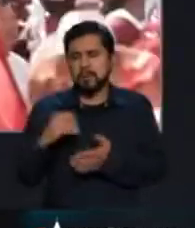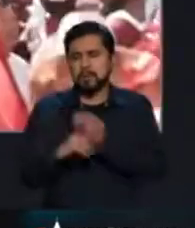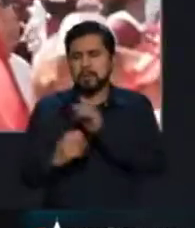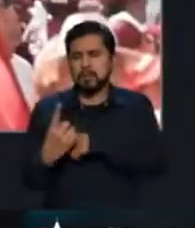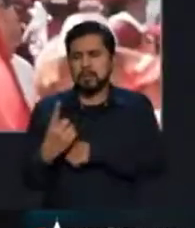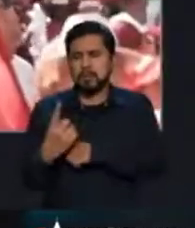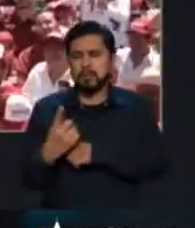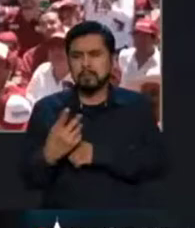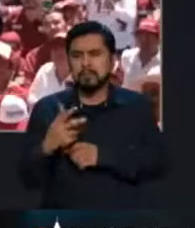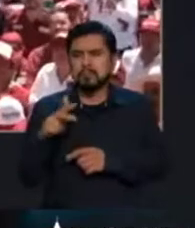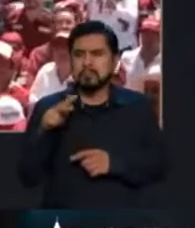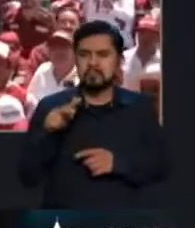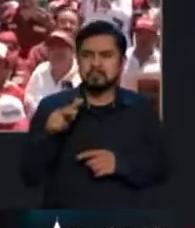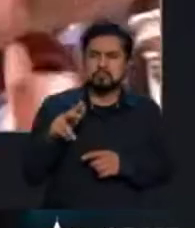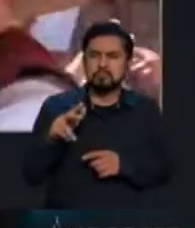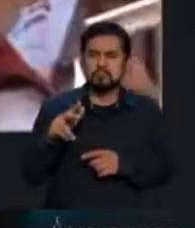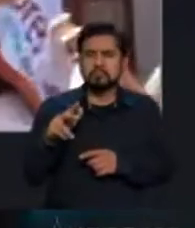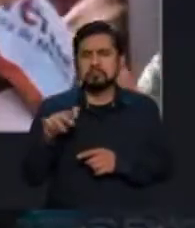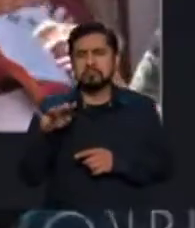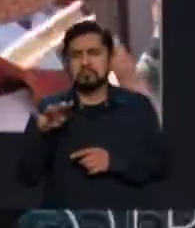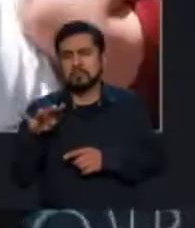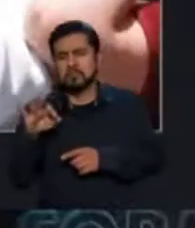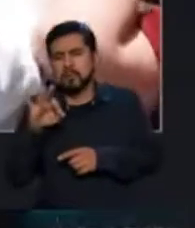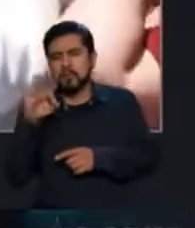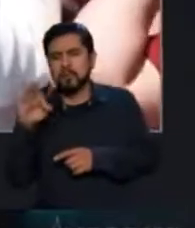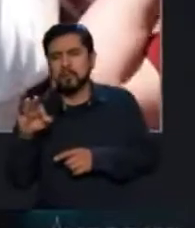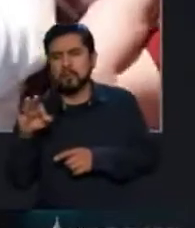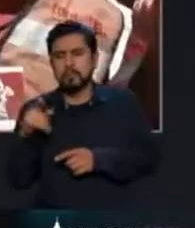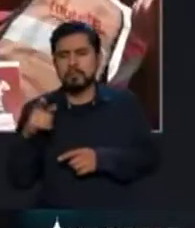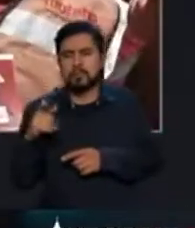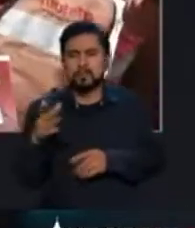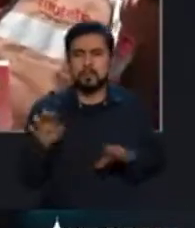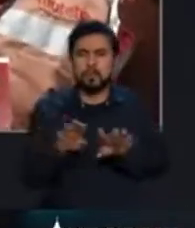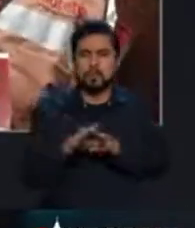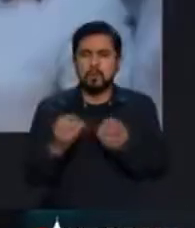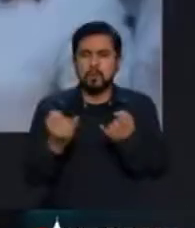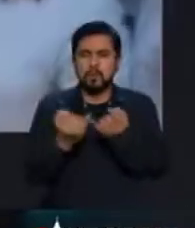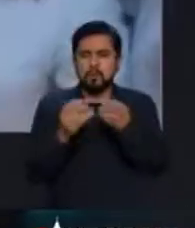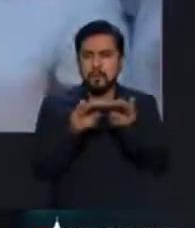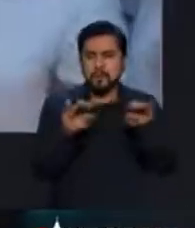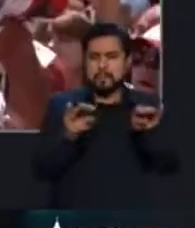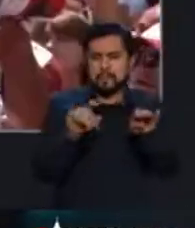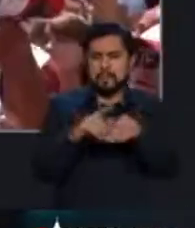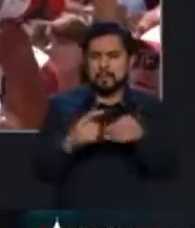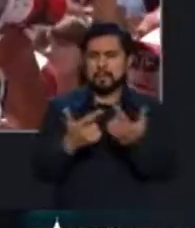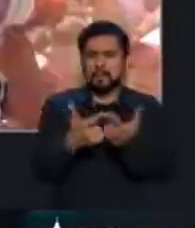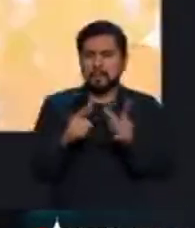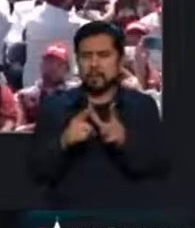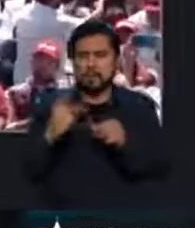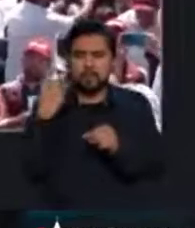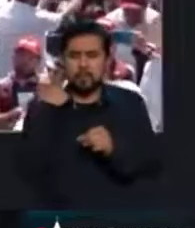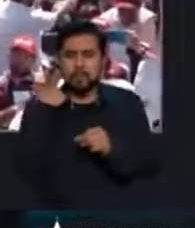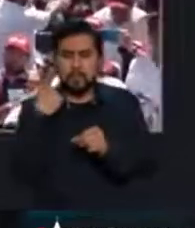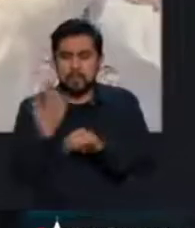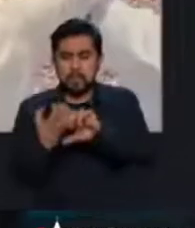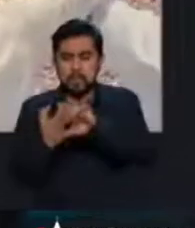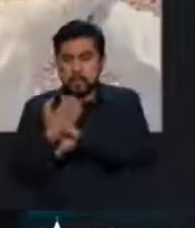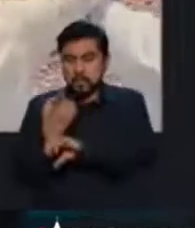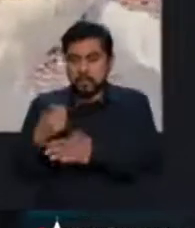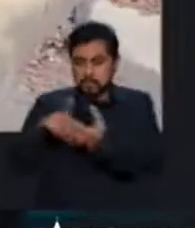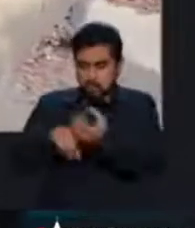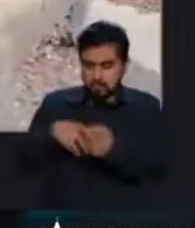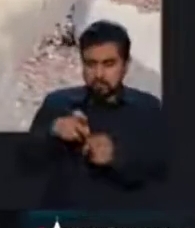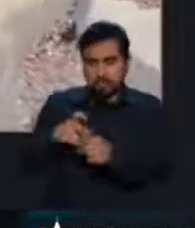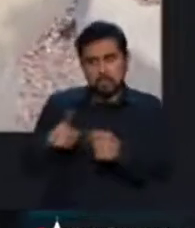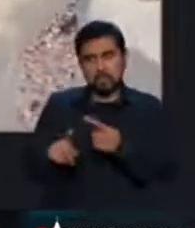¿no? 18-19%, básicamente fue un empate de fuerzas políticas. A nivel Estado es